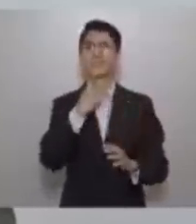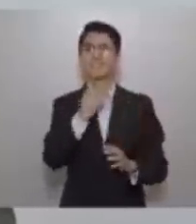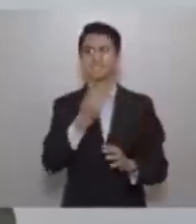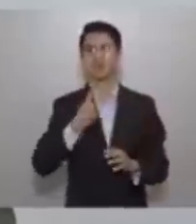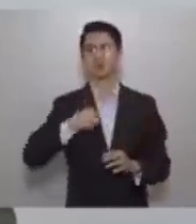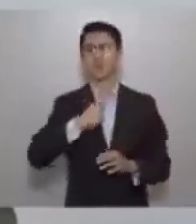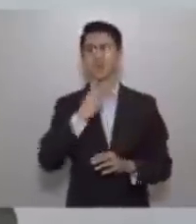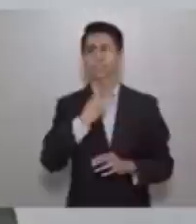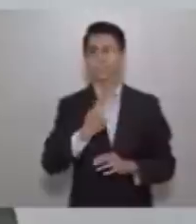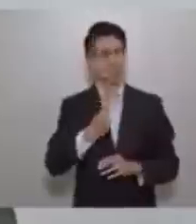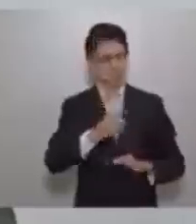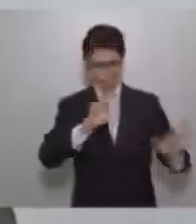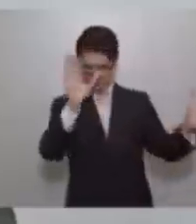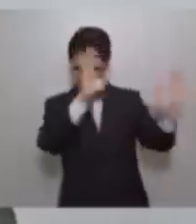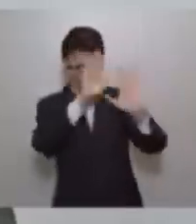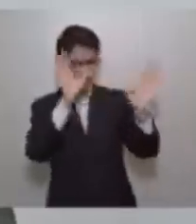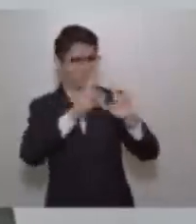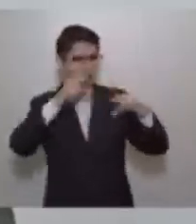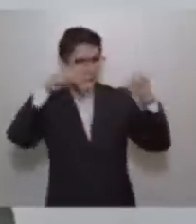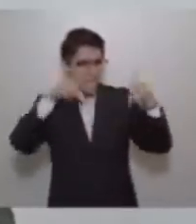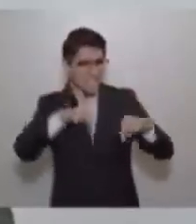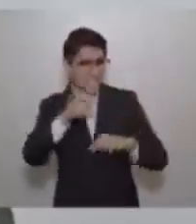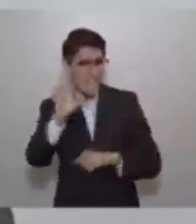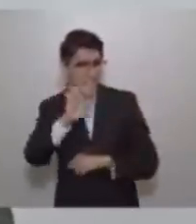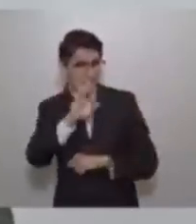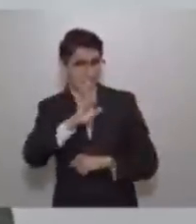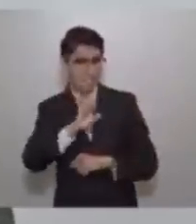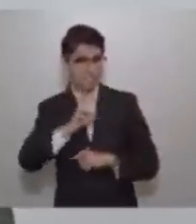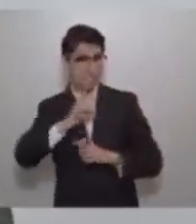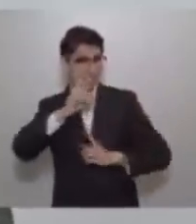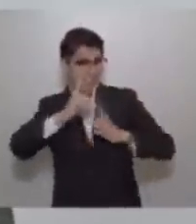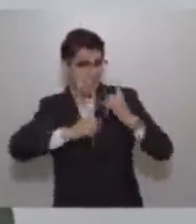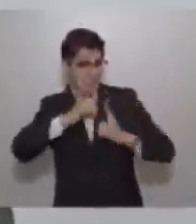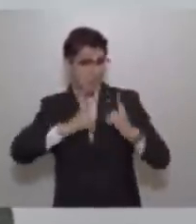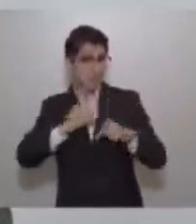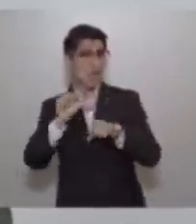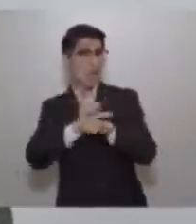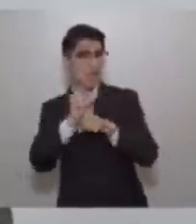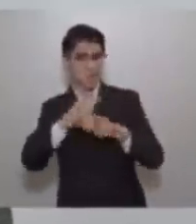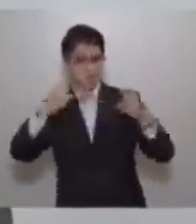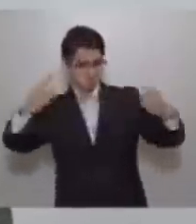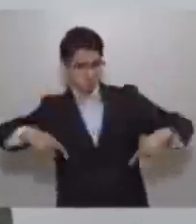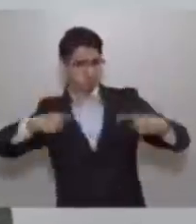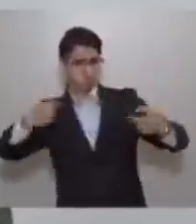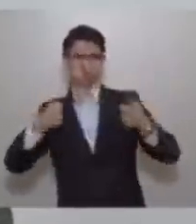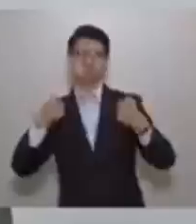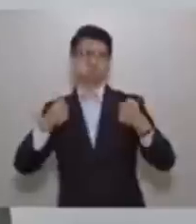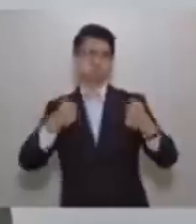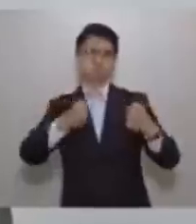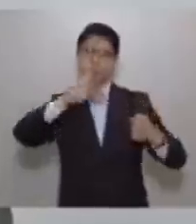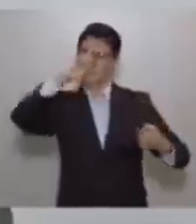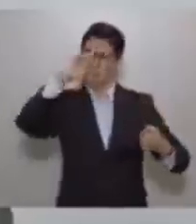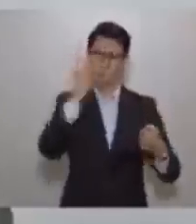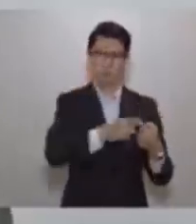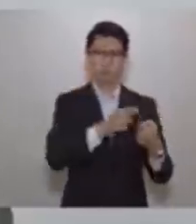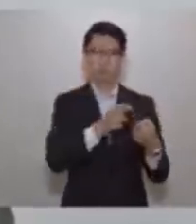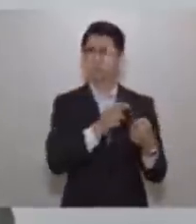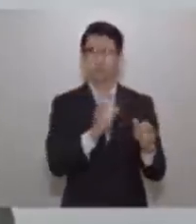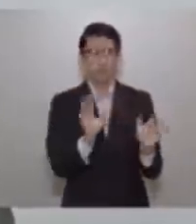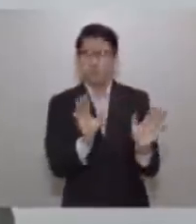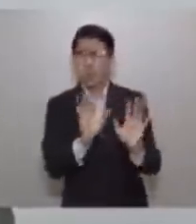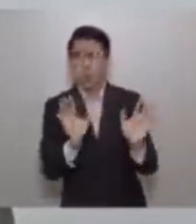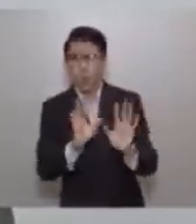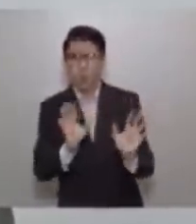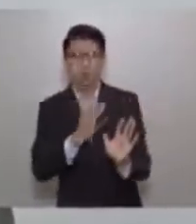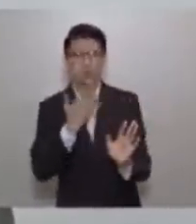un deporte, ¿no? En este caso, como lo mencioné hace rato, esta carrera en particular el día sábado, no tuvimos el conocimiento o no se